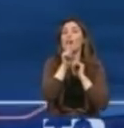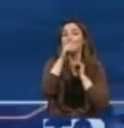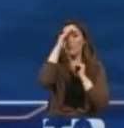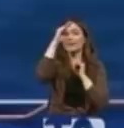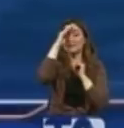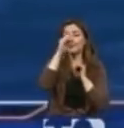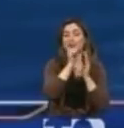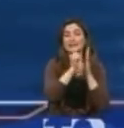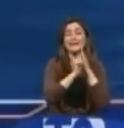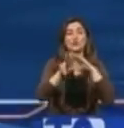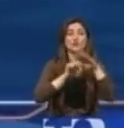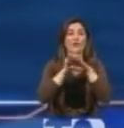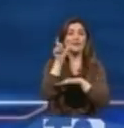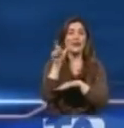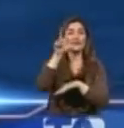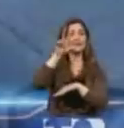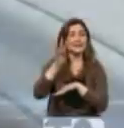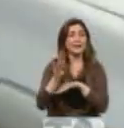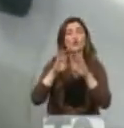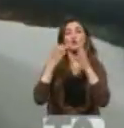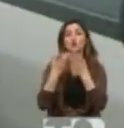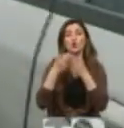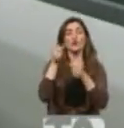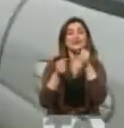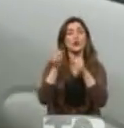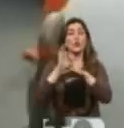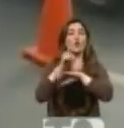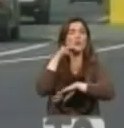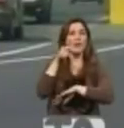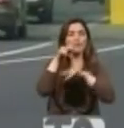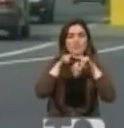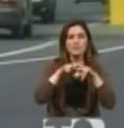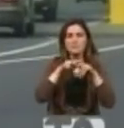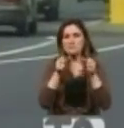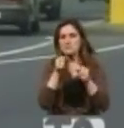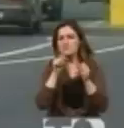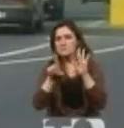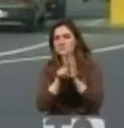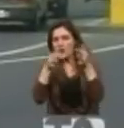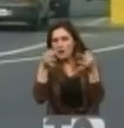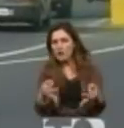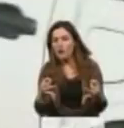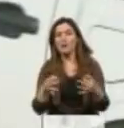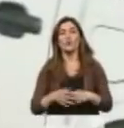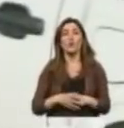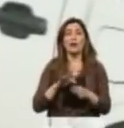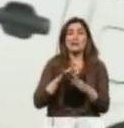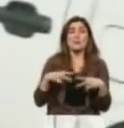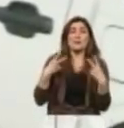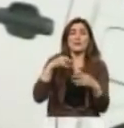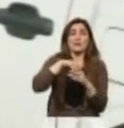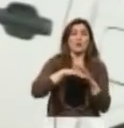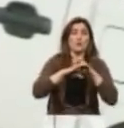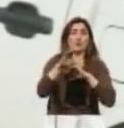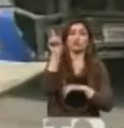Tránsito y 37 de la Comisión de Tránsito del Ecuador revisarán que los conductores cumplan la ley de tránsito y no pongan en riesgo a los